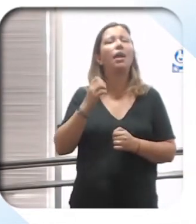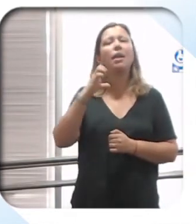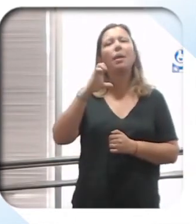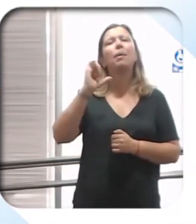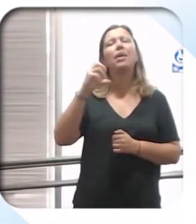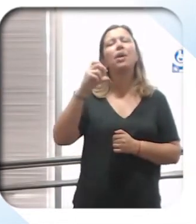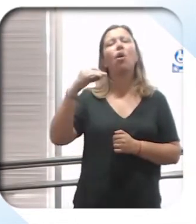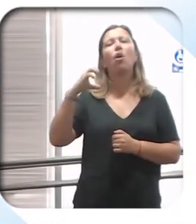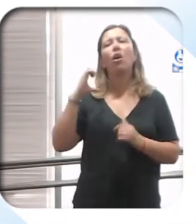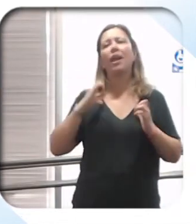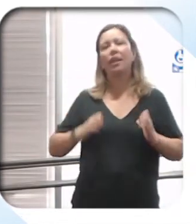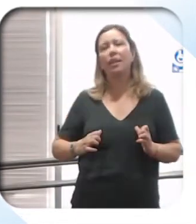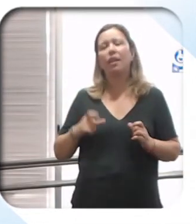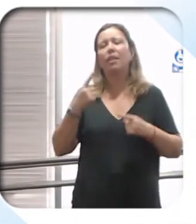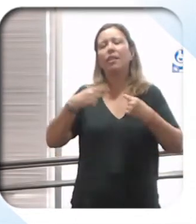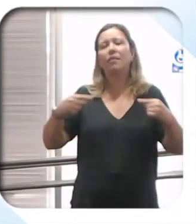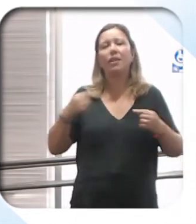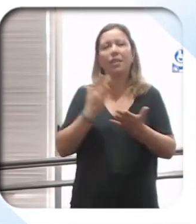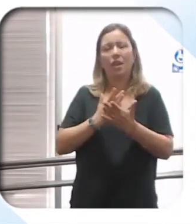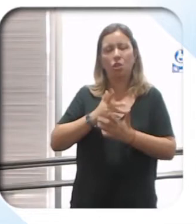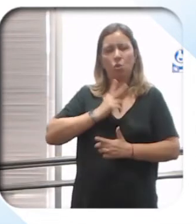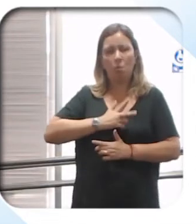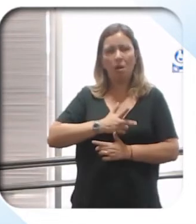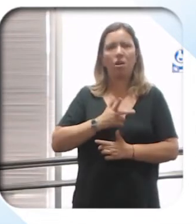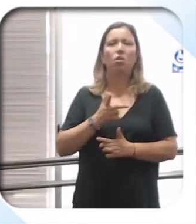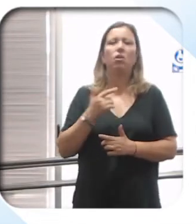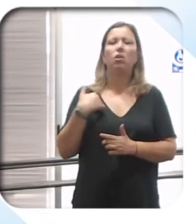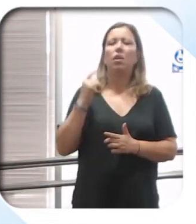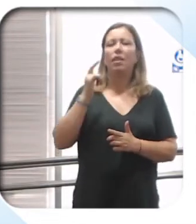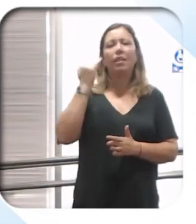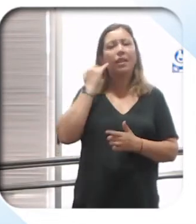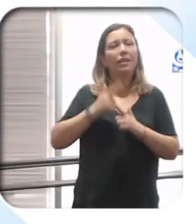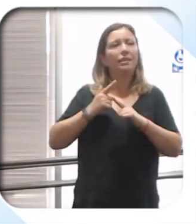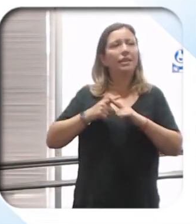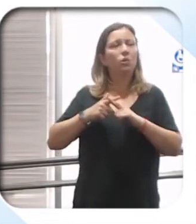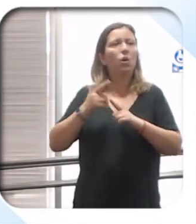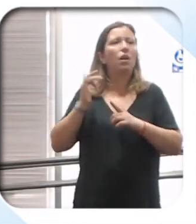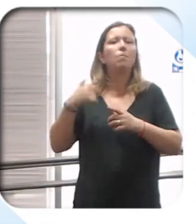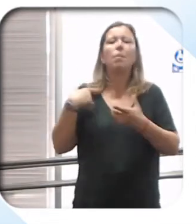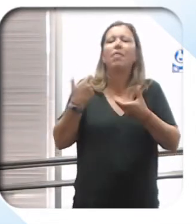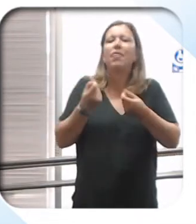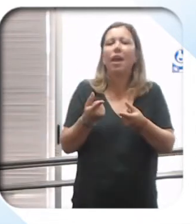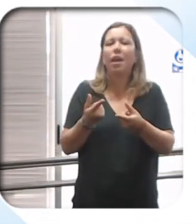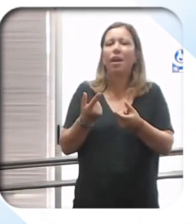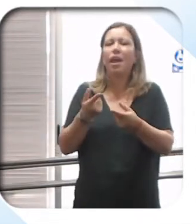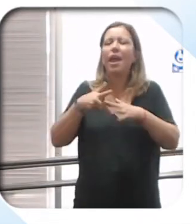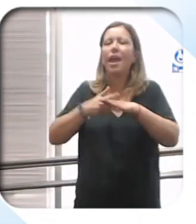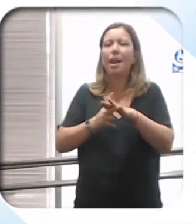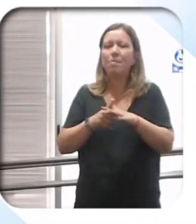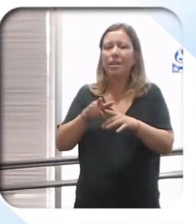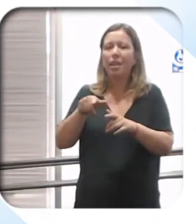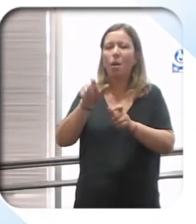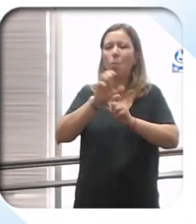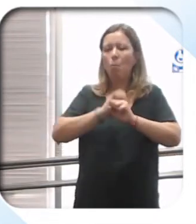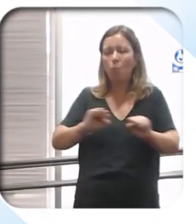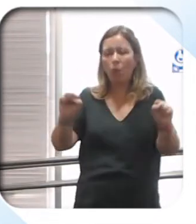bioética, derechos humanos y derechos sexuales como marco y como herramienta para buscar